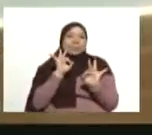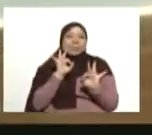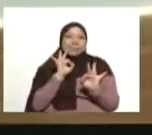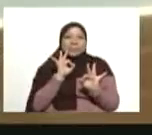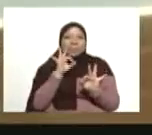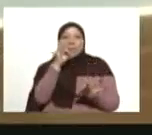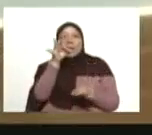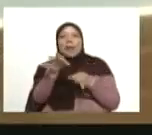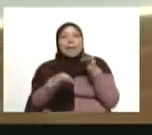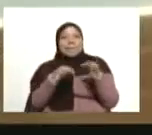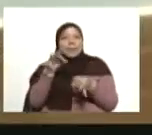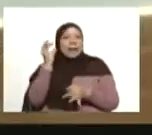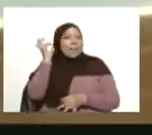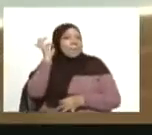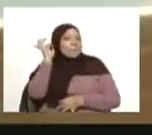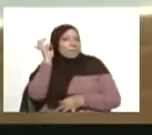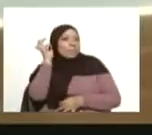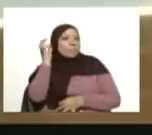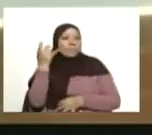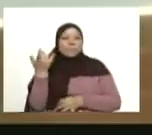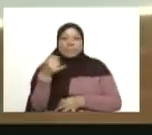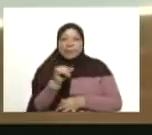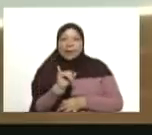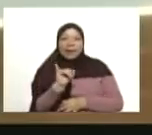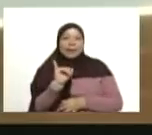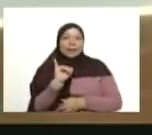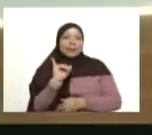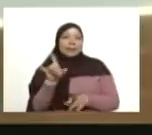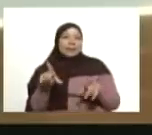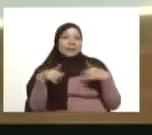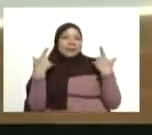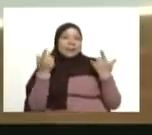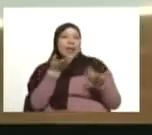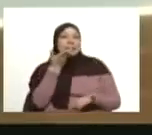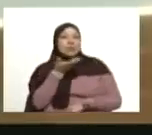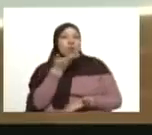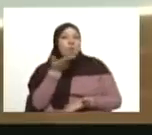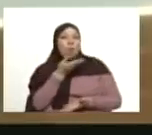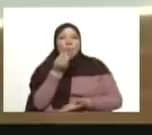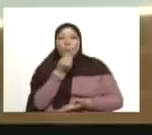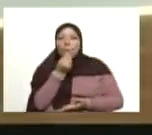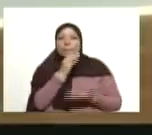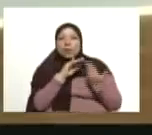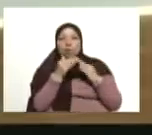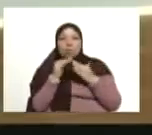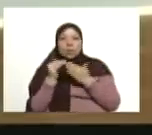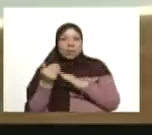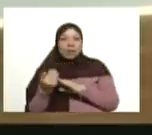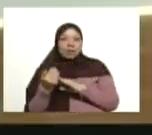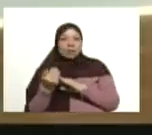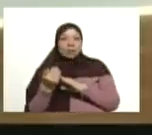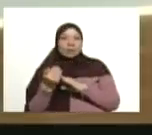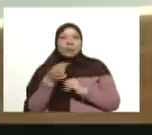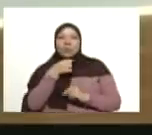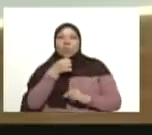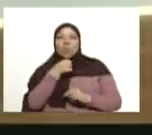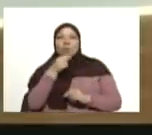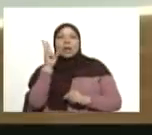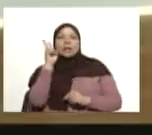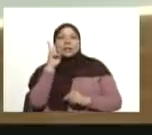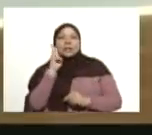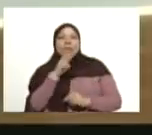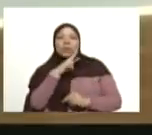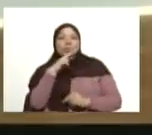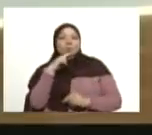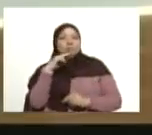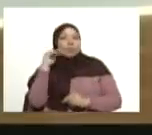va a explicar algo muy chévere que está pasando. Los sancochos comunitarios. Chévere, bueno y sabroso. Tenemos